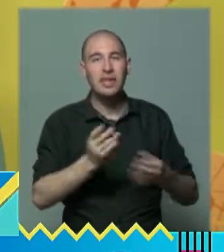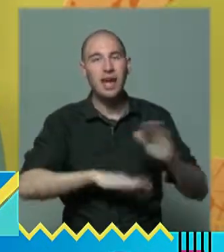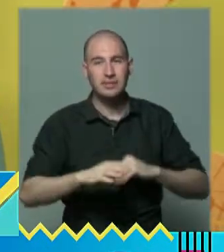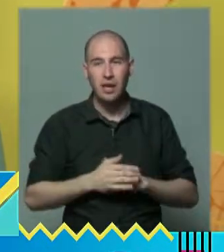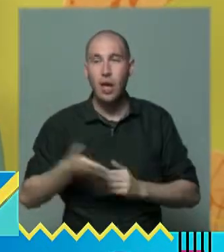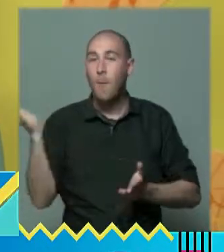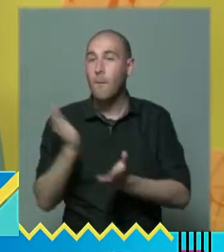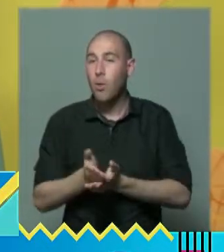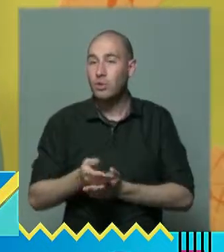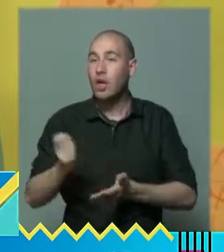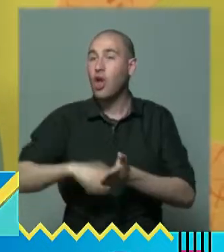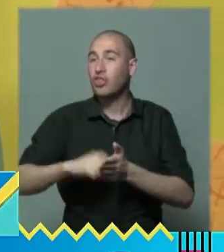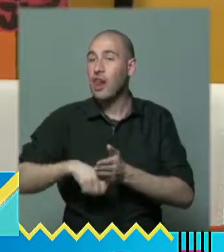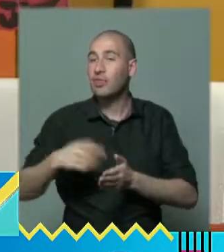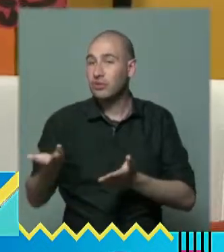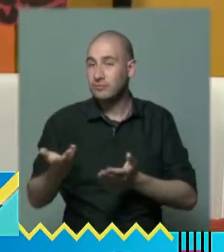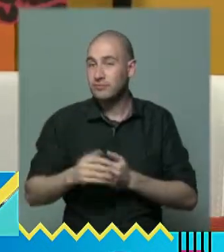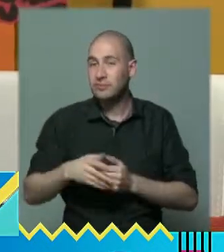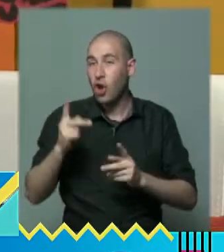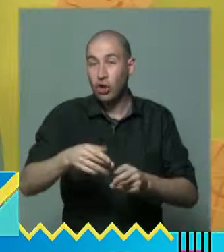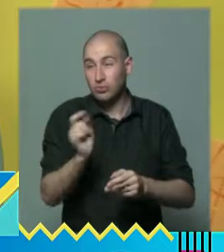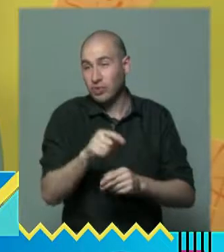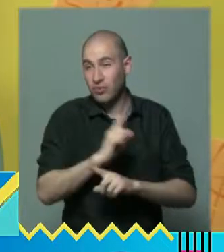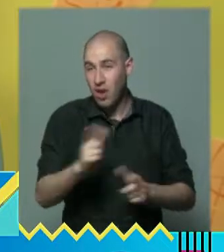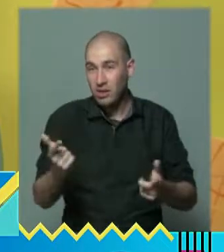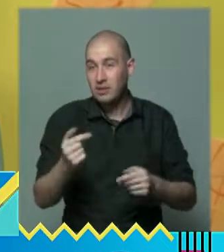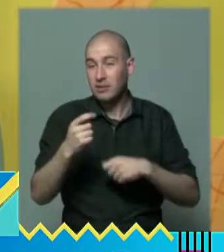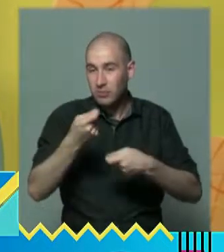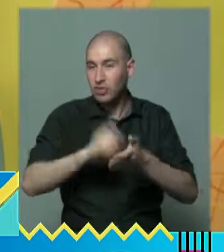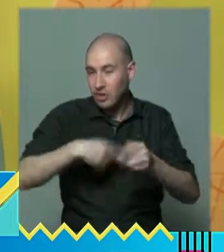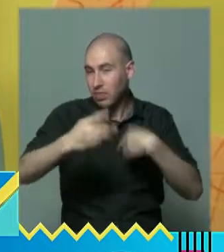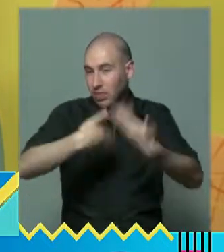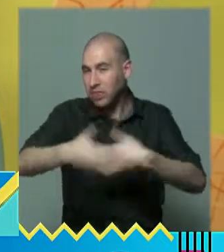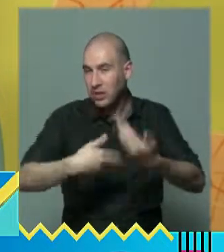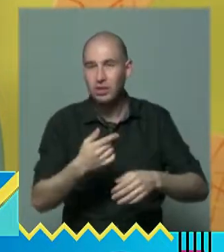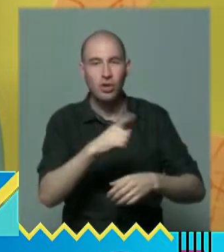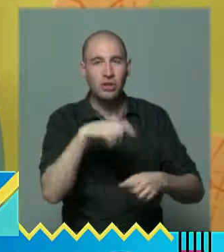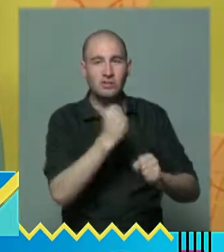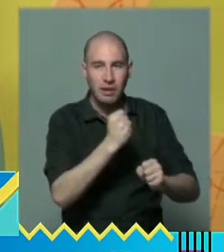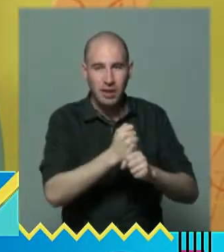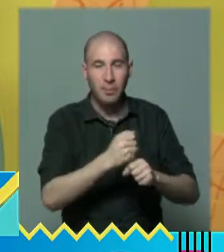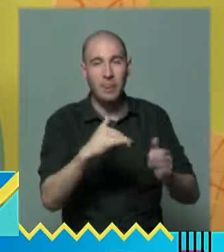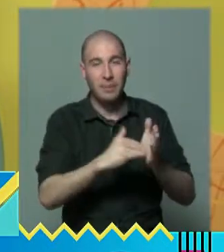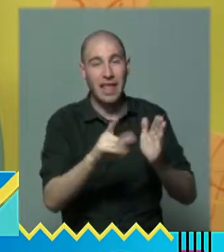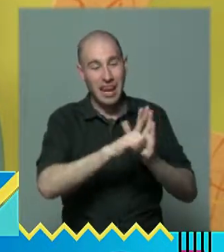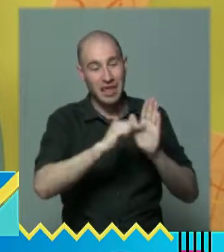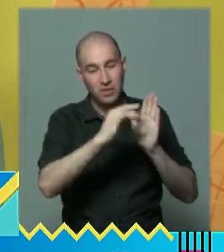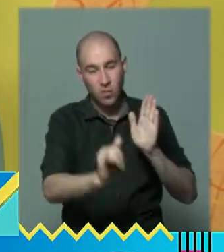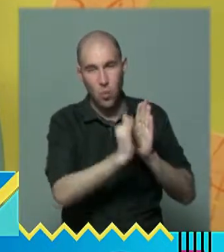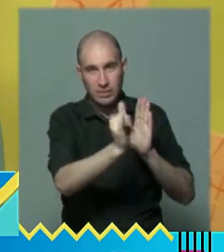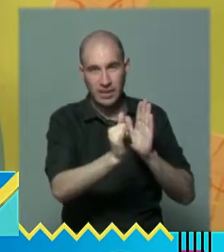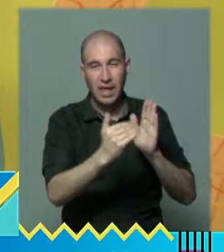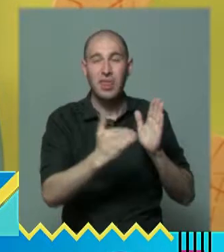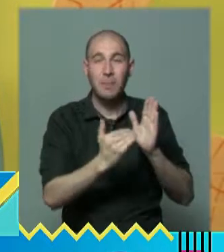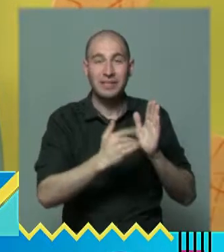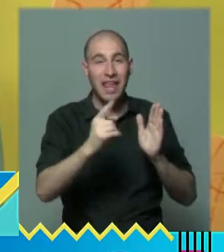multas no las ponen, los contratos no los cortan ustedes, los siguen renovando. No, estamos trabajando de acuerdo a lo que dice la ley, de